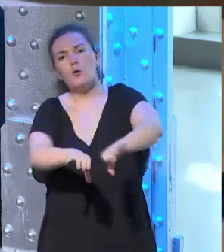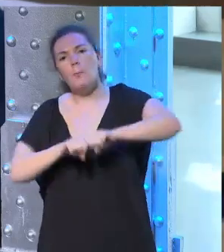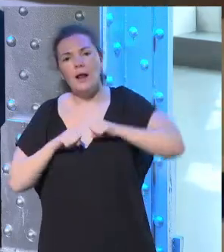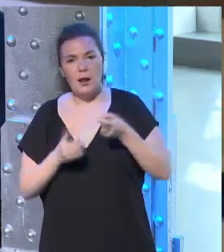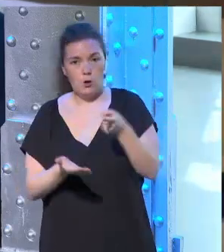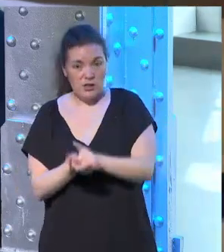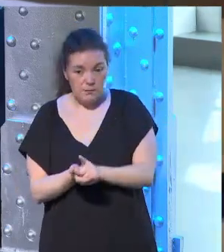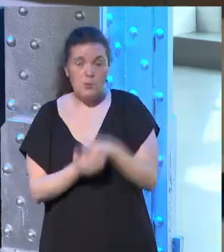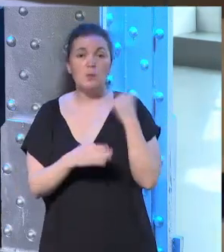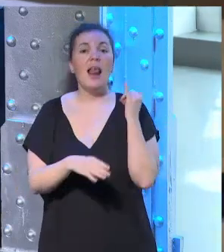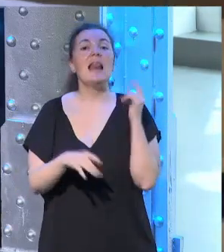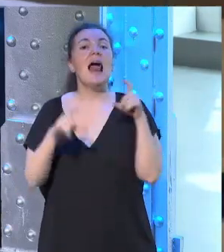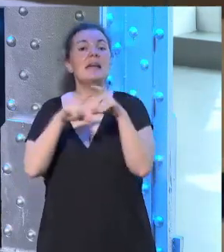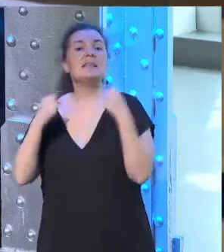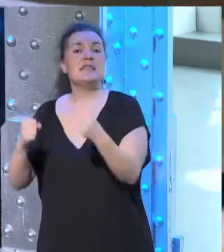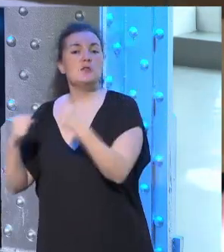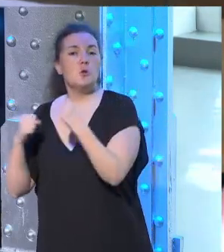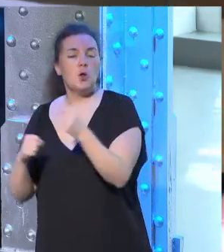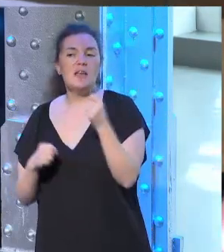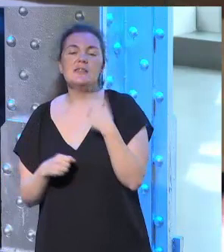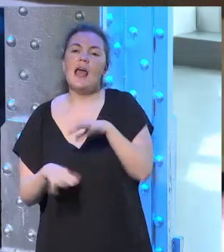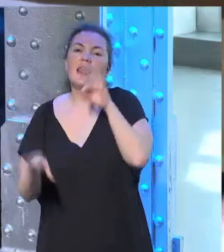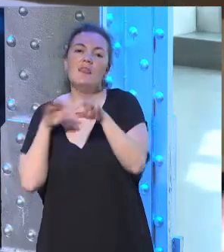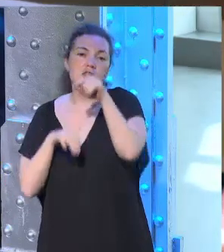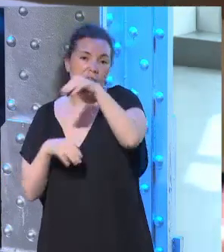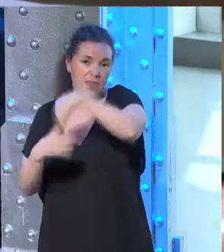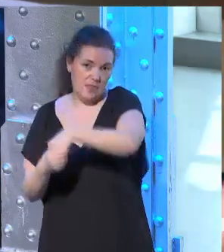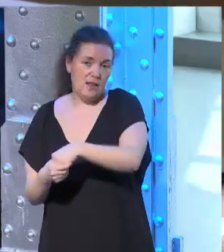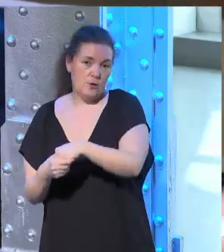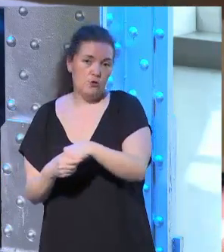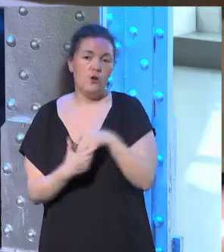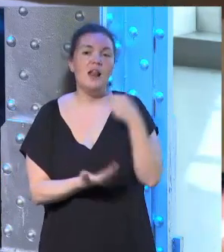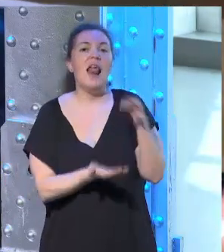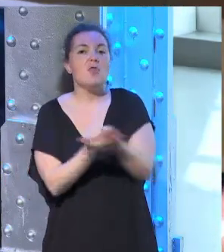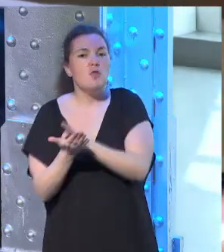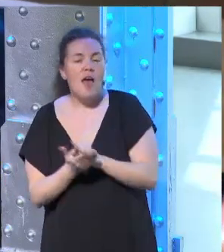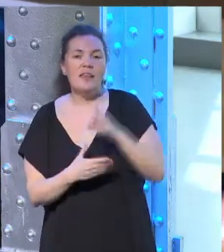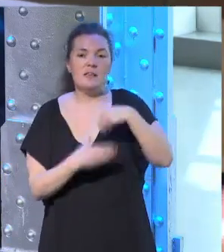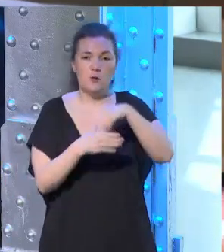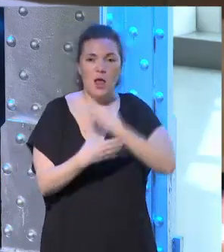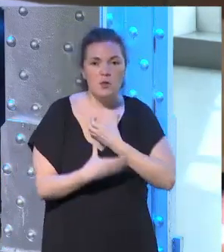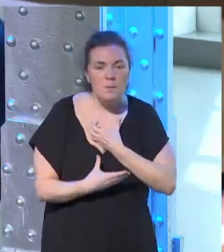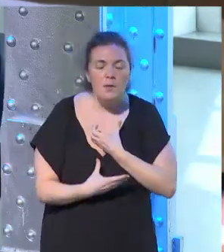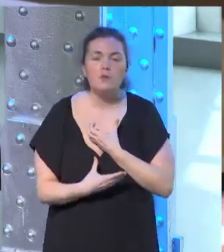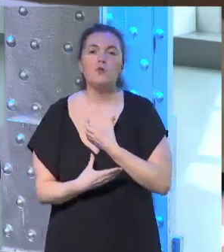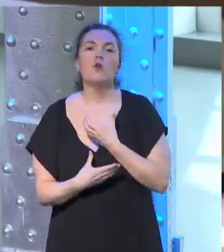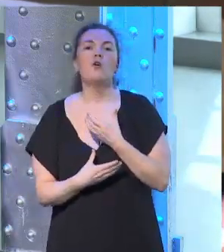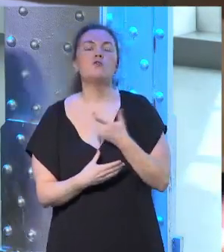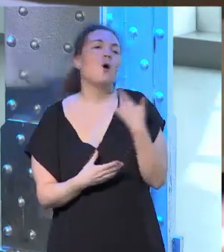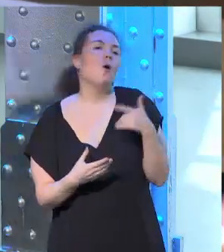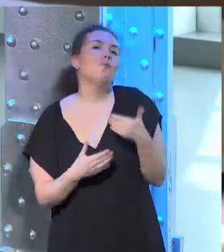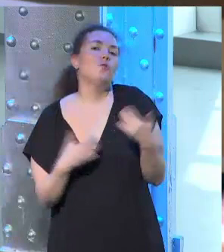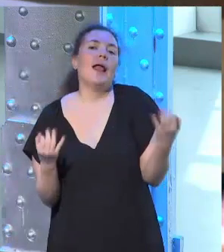instituciones donde se están tomando decisiones cada día. Las decisiones sobre qué pasa en las ciudades se están tomando en los ayuntamientos, las decisiones sobre qué